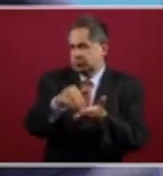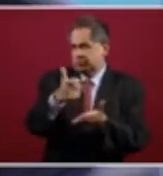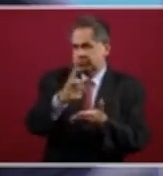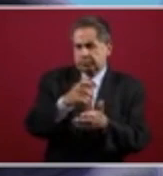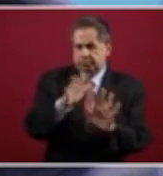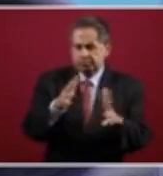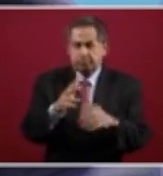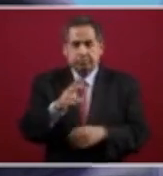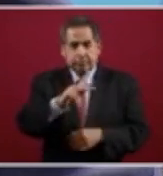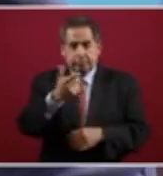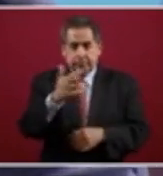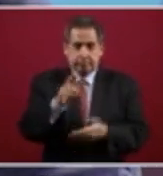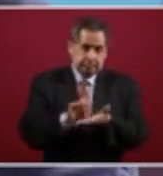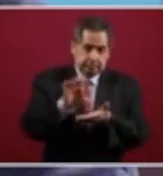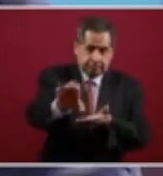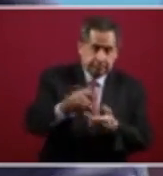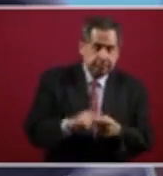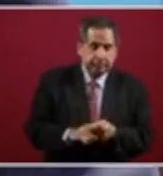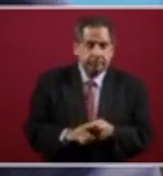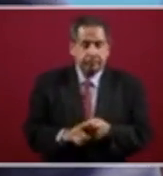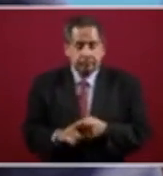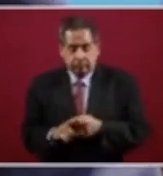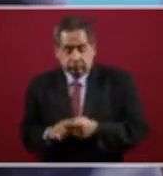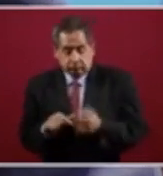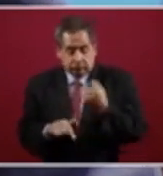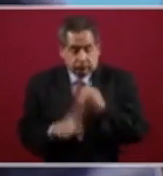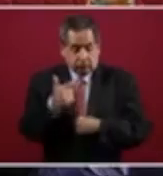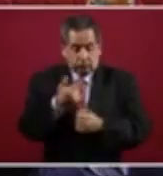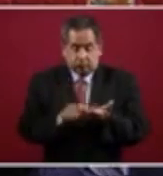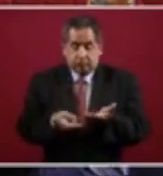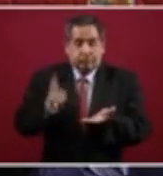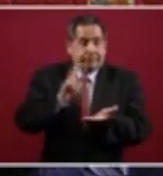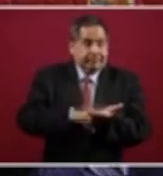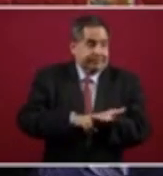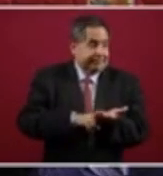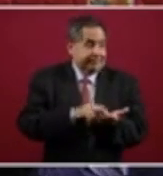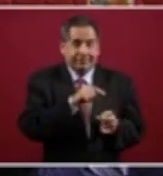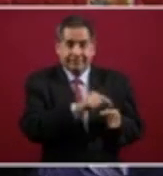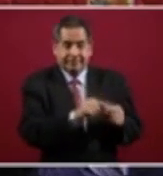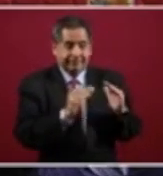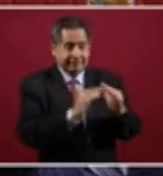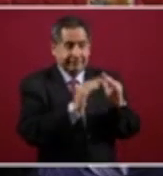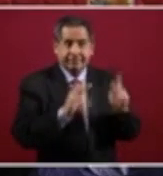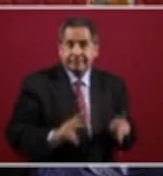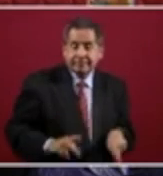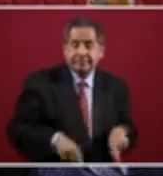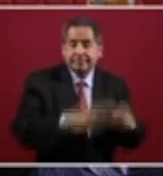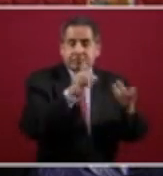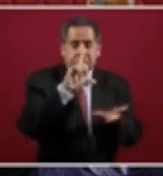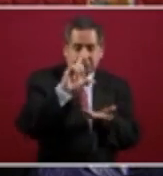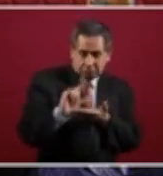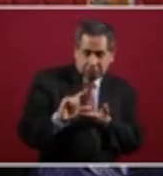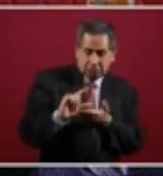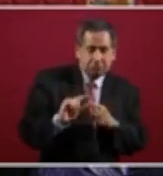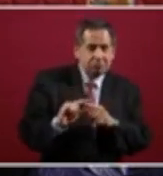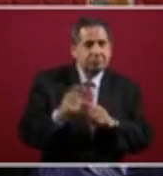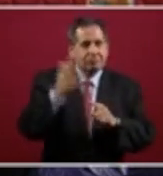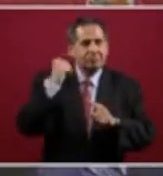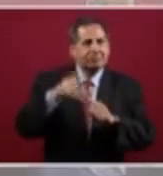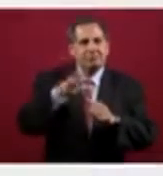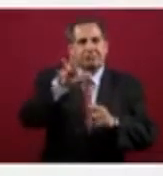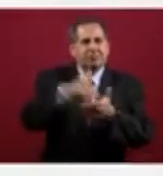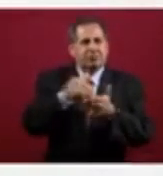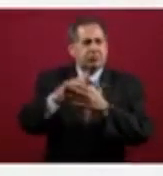al Poder Judicial, 12 veces más de lo que implica la venta de la casa. La venta de la casa anda en un poco menos de 5 millones de